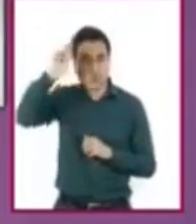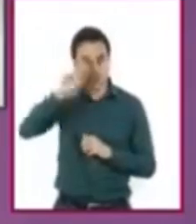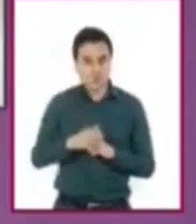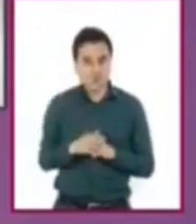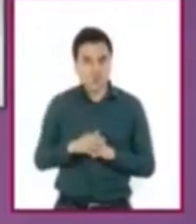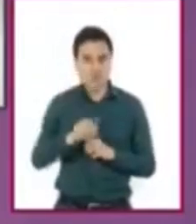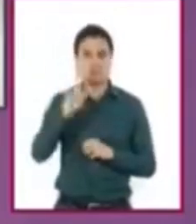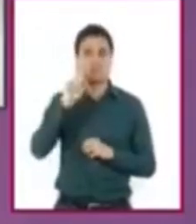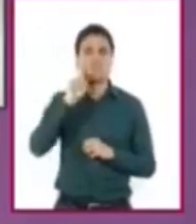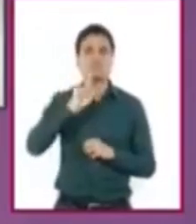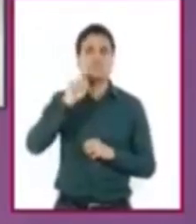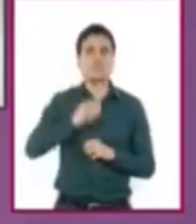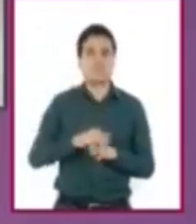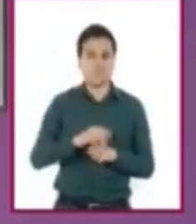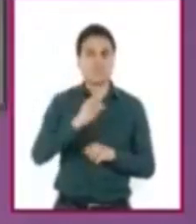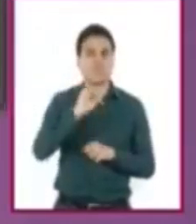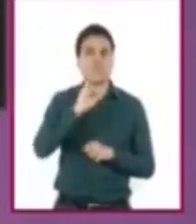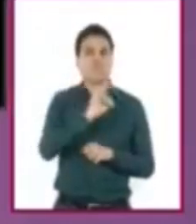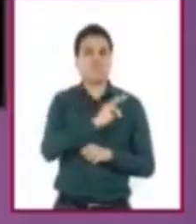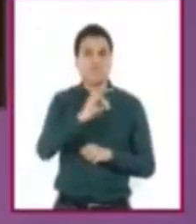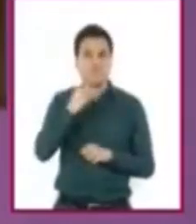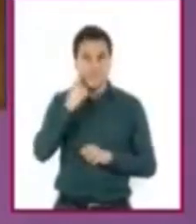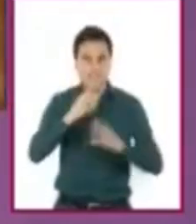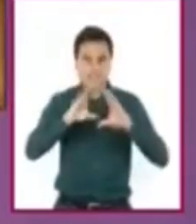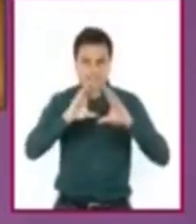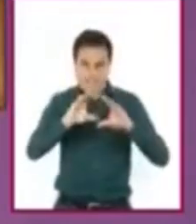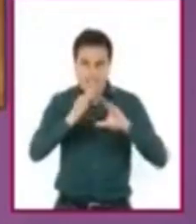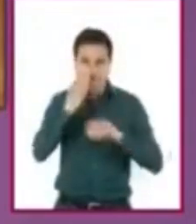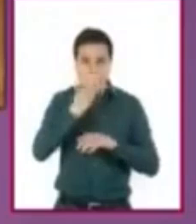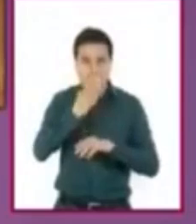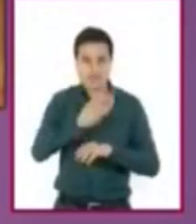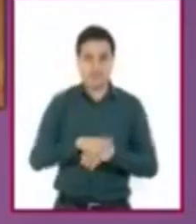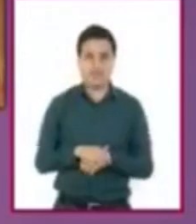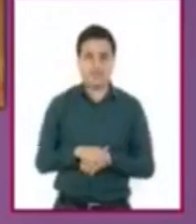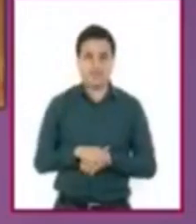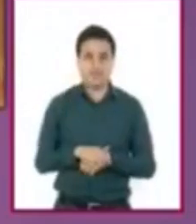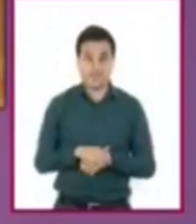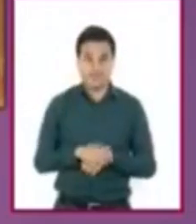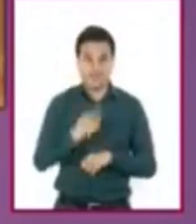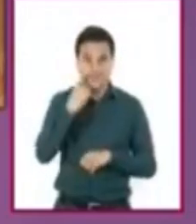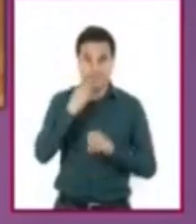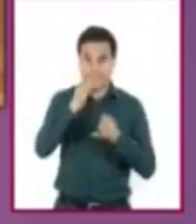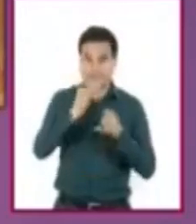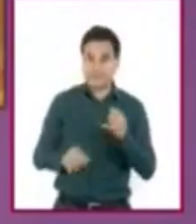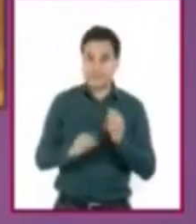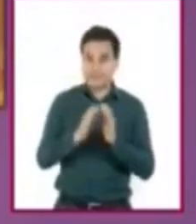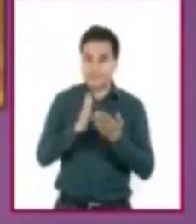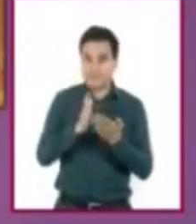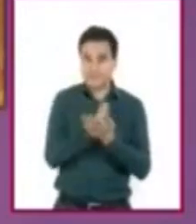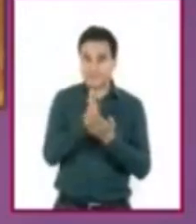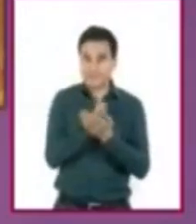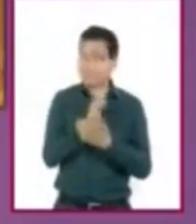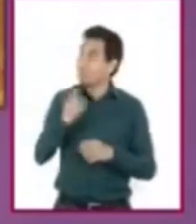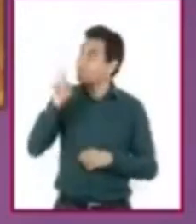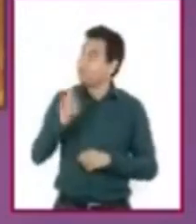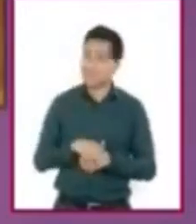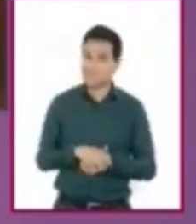de profesar la nueva fe cristiana. Y por último, el texto de la revista National